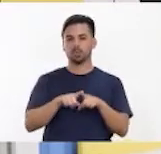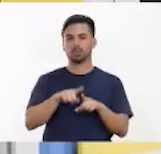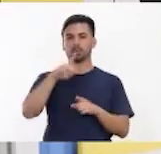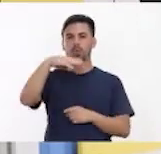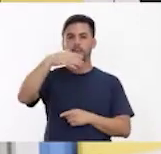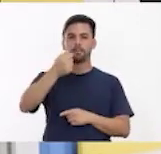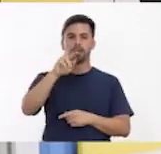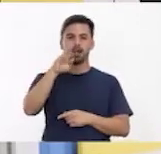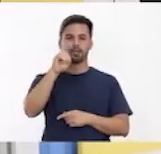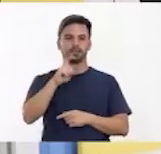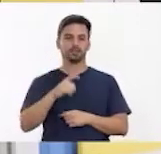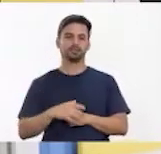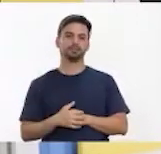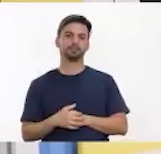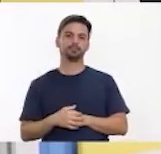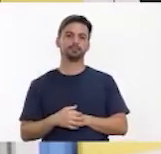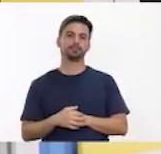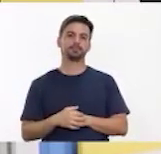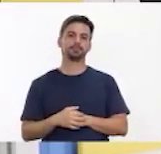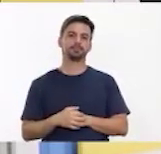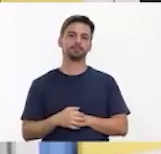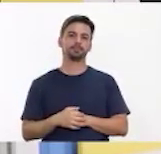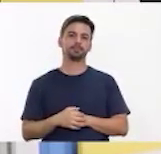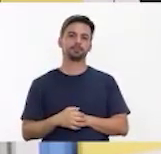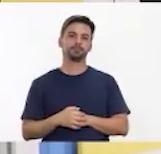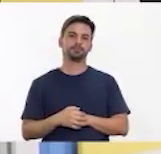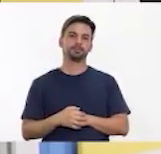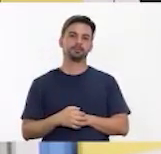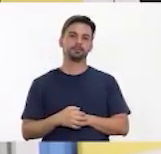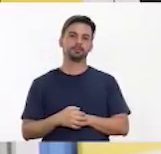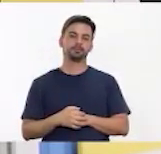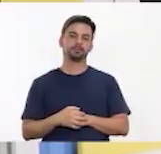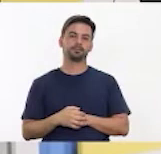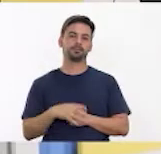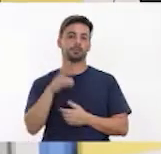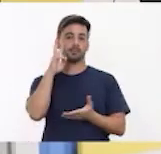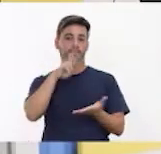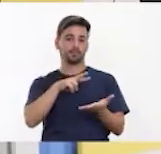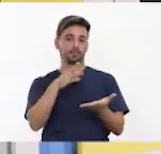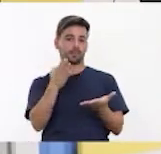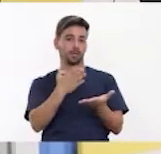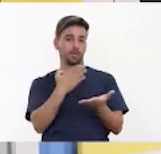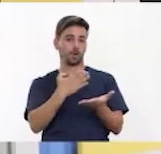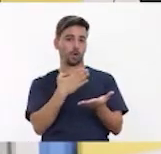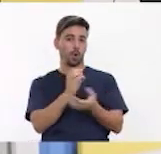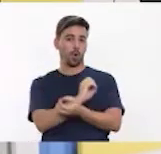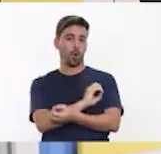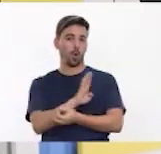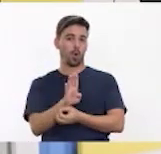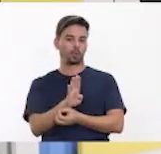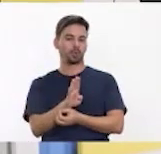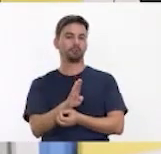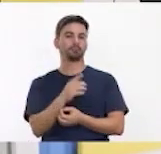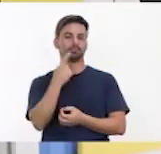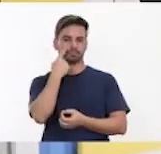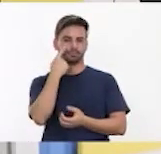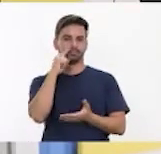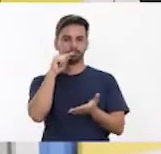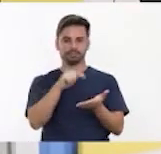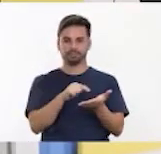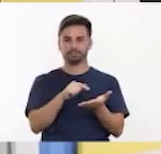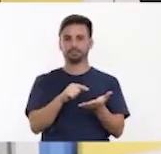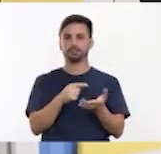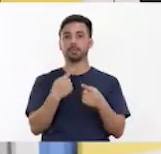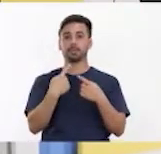Articulación que no se queda en esa obra, sino que se va desarrollando en todo el proceso revolucionario